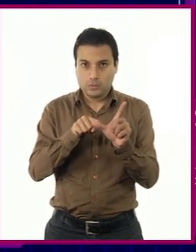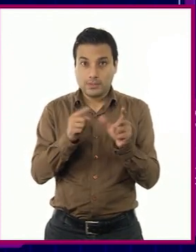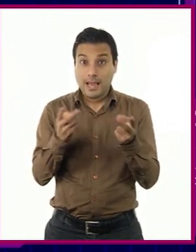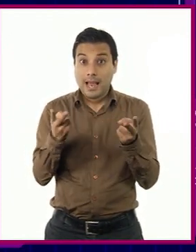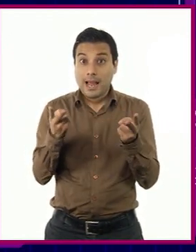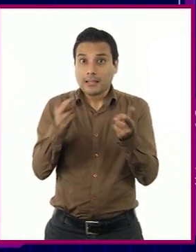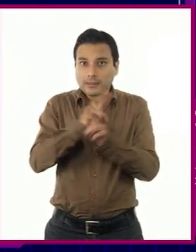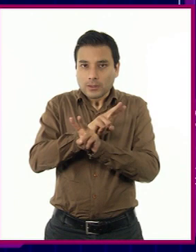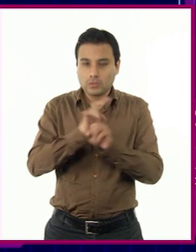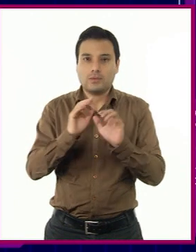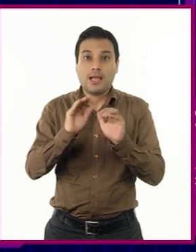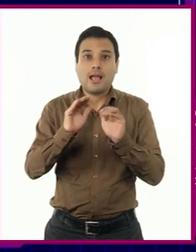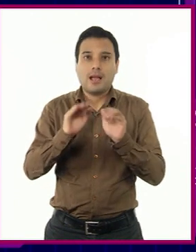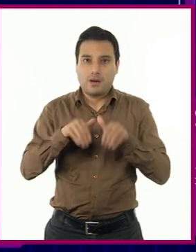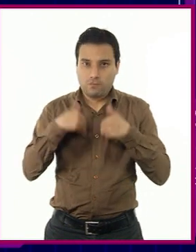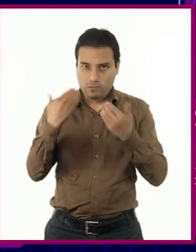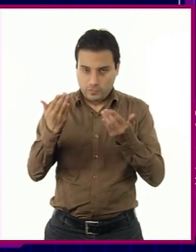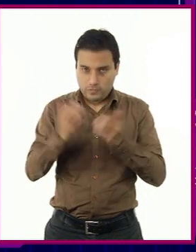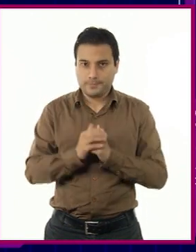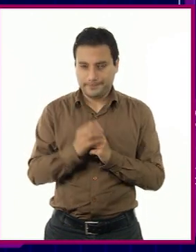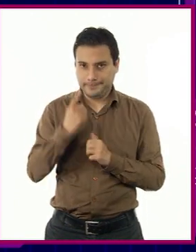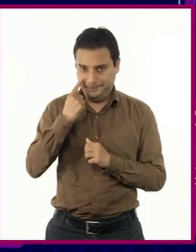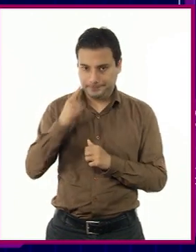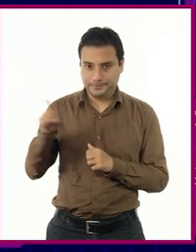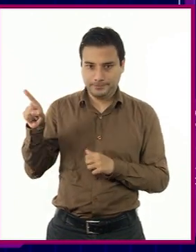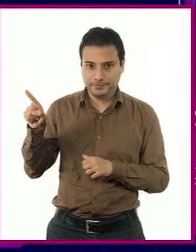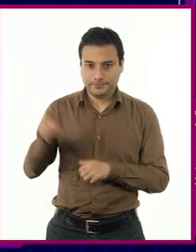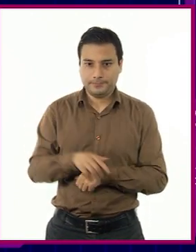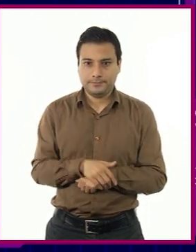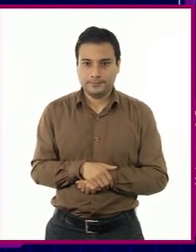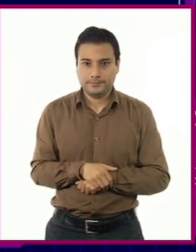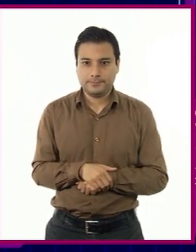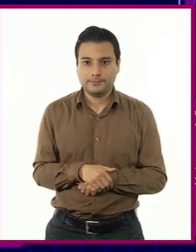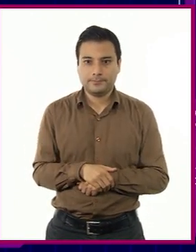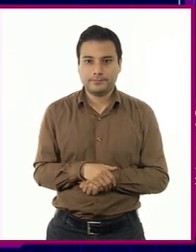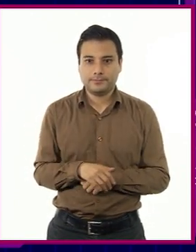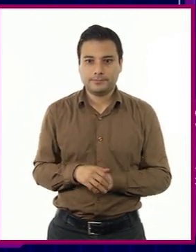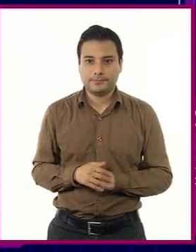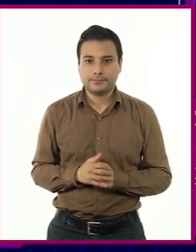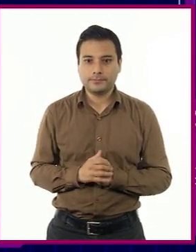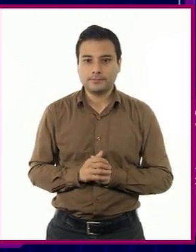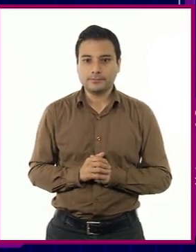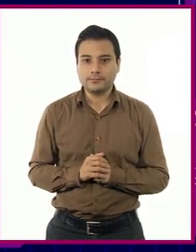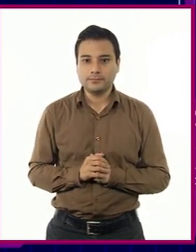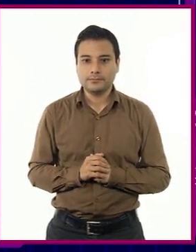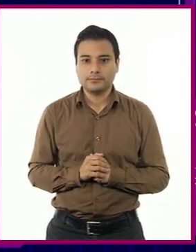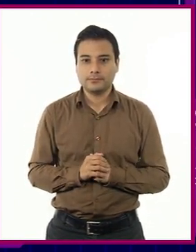A es igual al ángulo H. Ángulo B es igual al ángulo G.